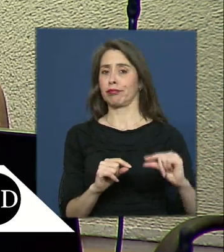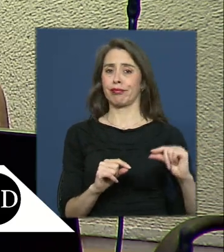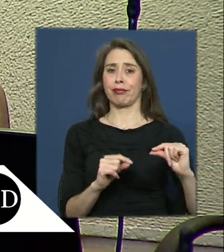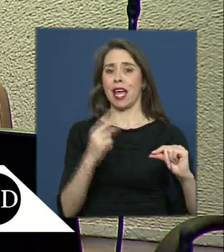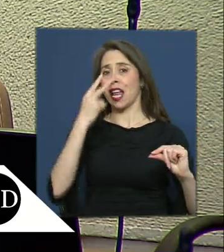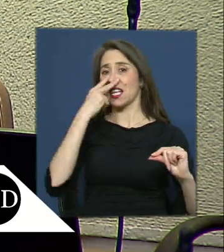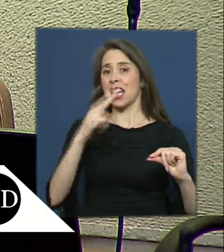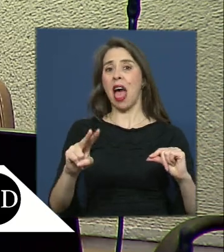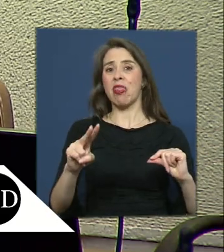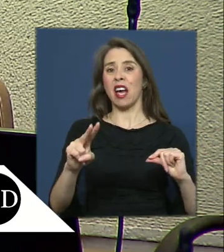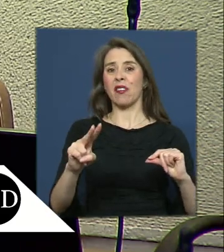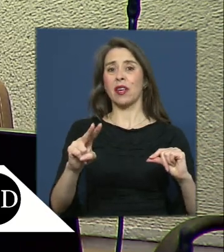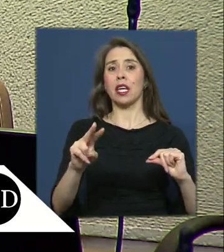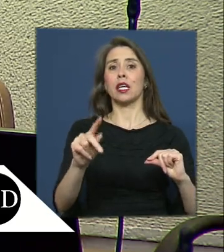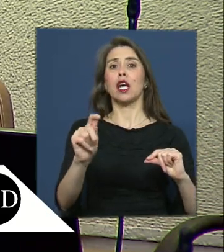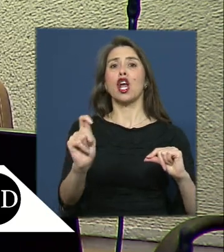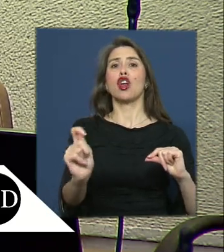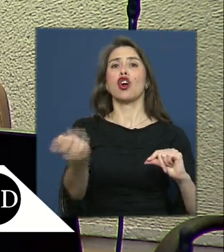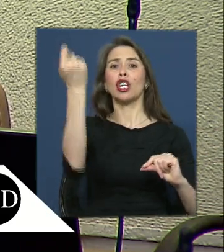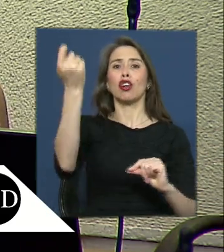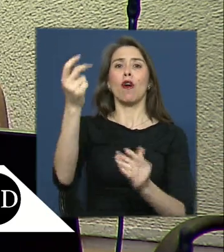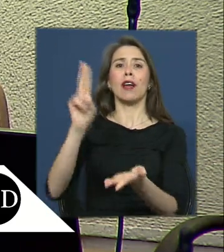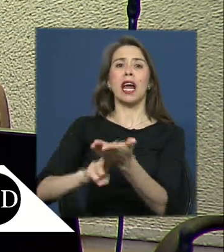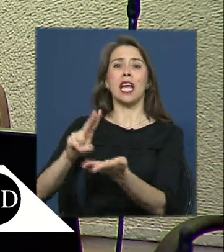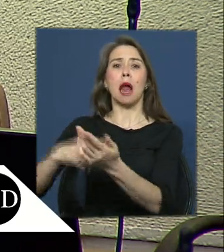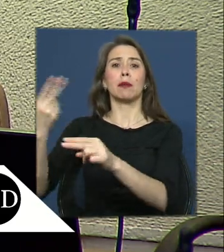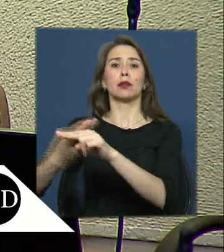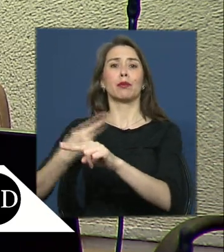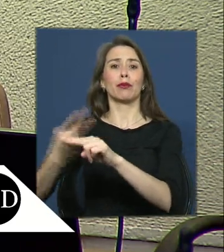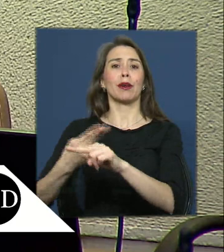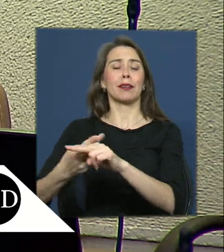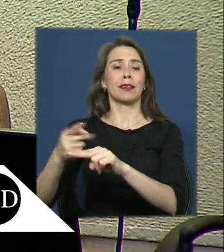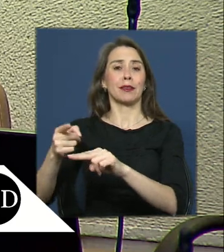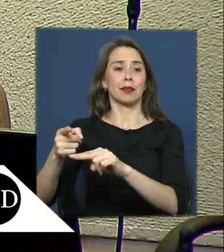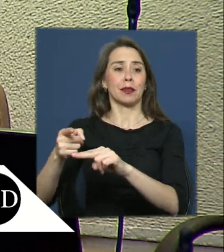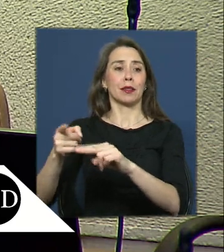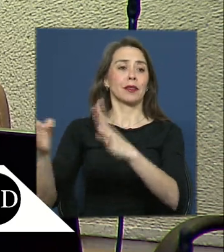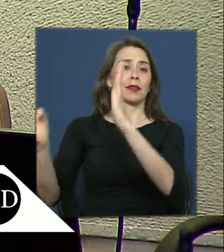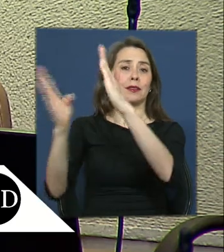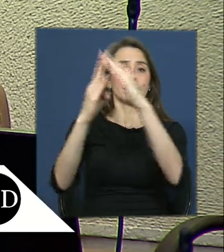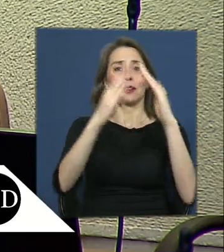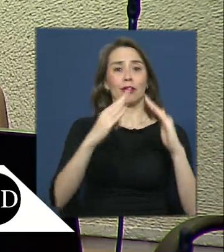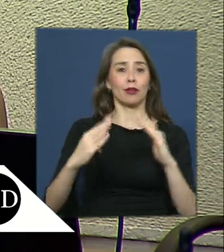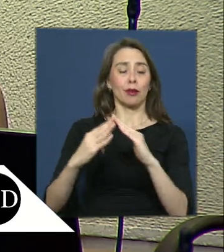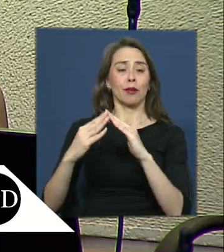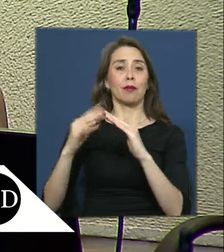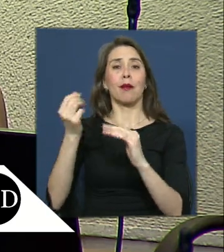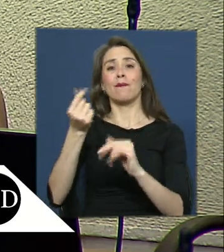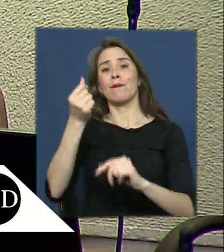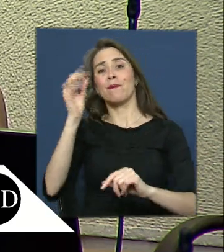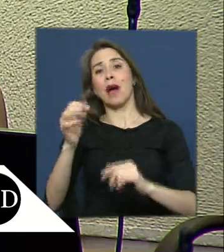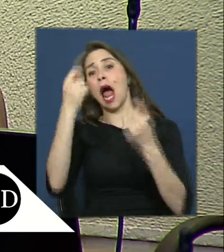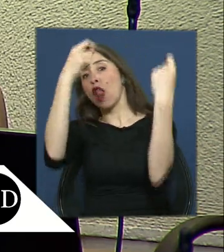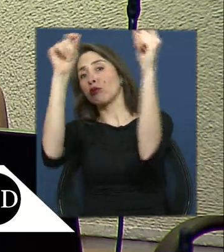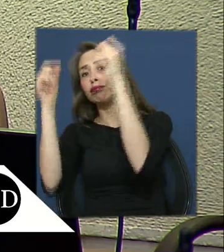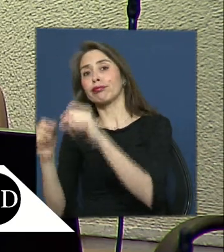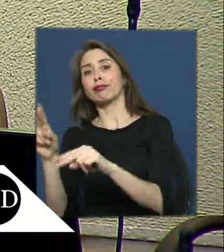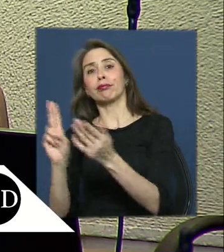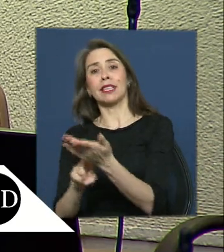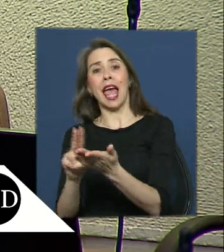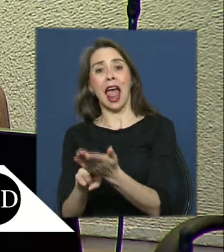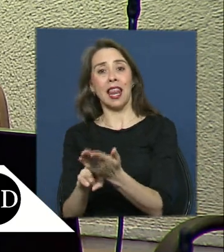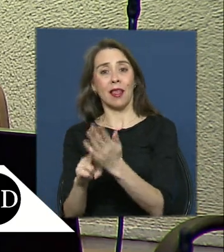desfasado del avalúo real, del valor real de las viviendas hoy día, y en consecuencia